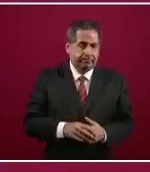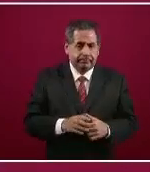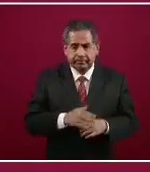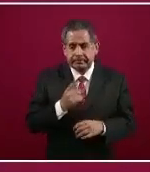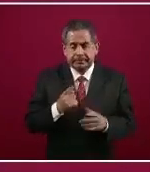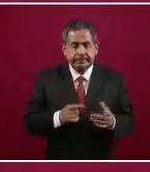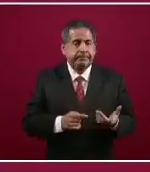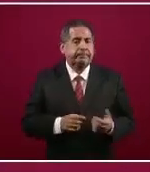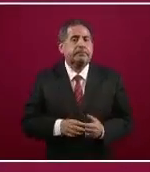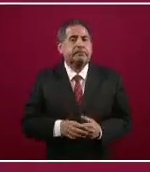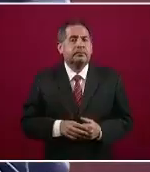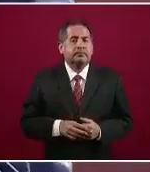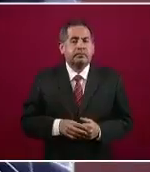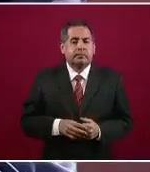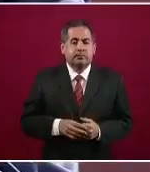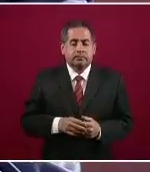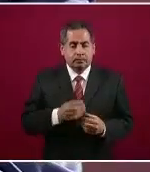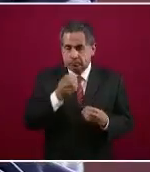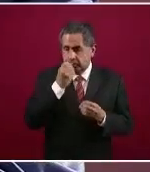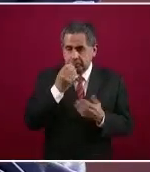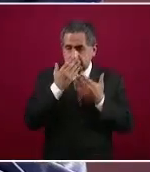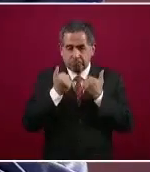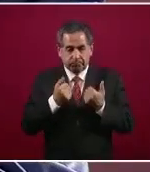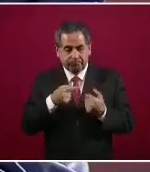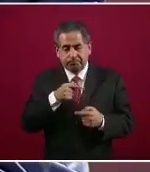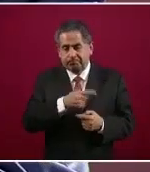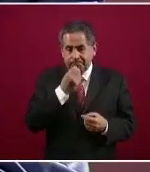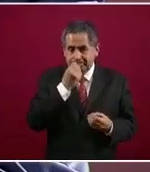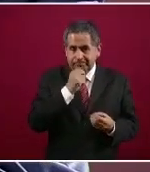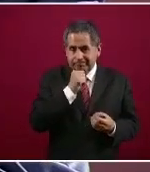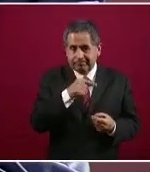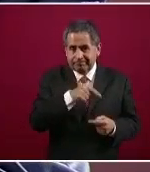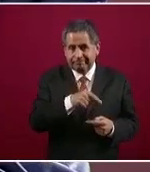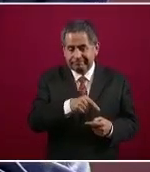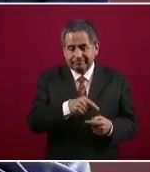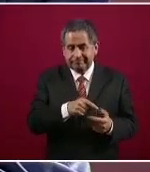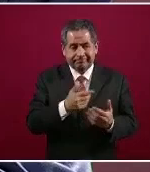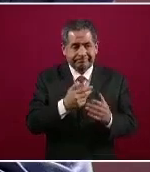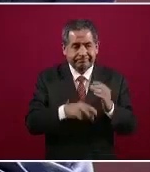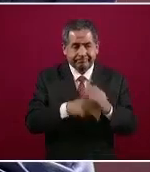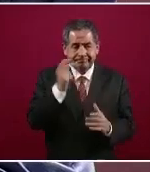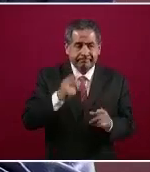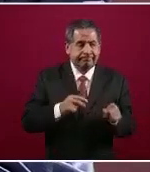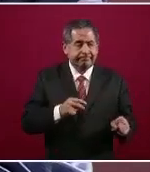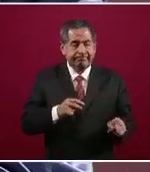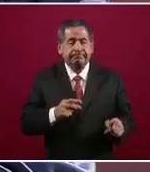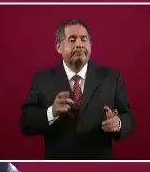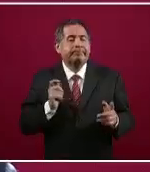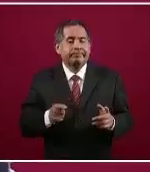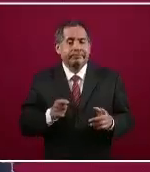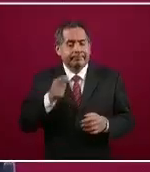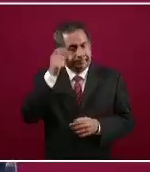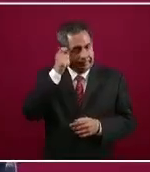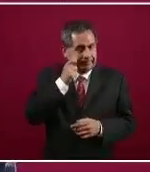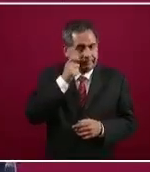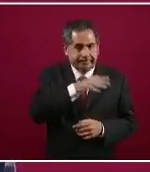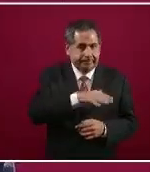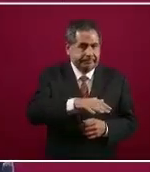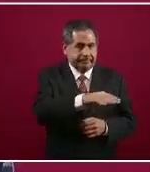por falta de alimentación del pueblo es Guerrero